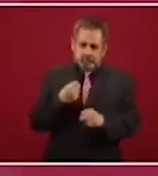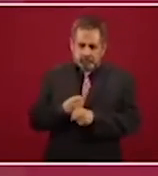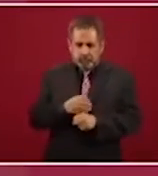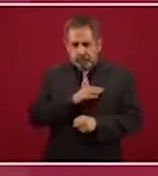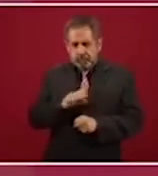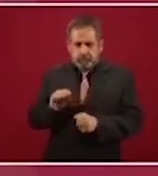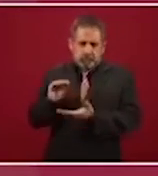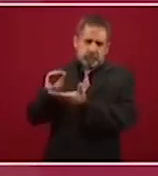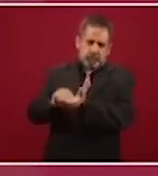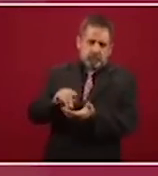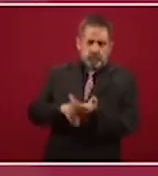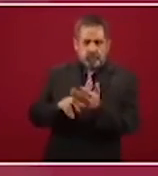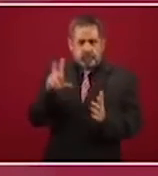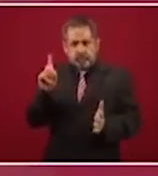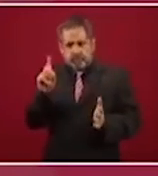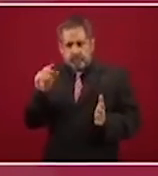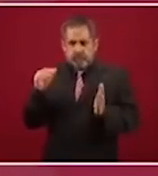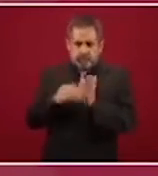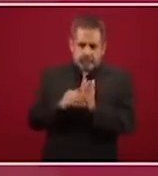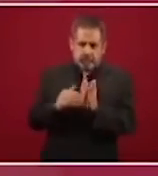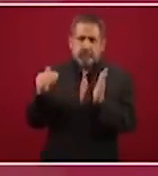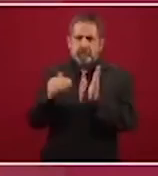de 30,000 millones de pesos.